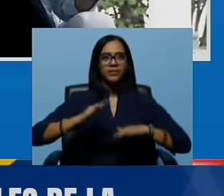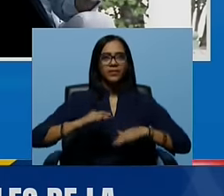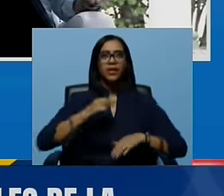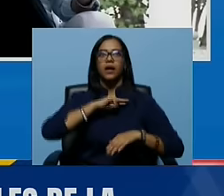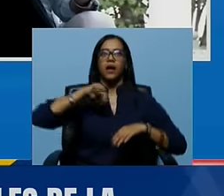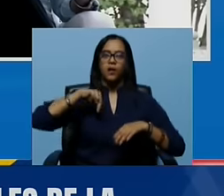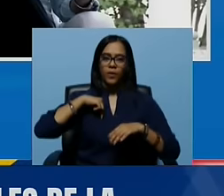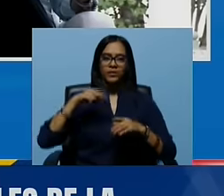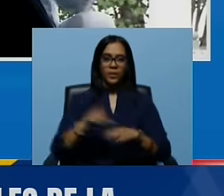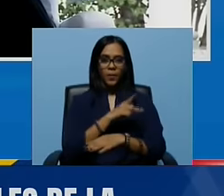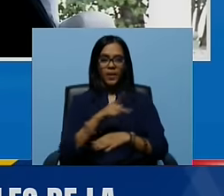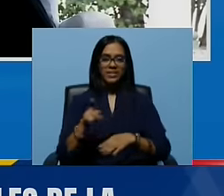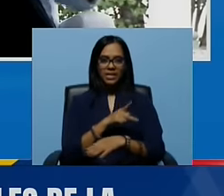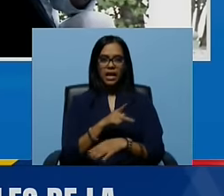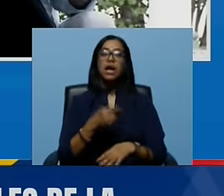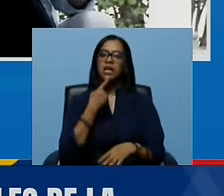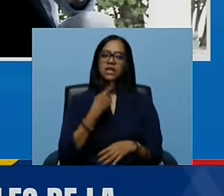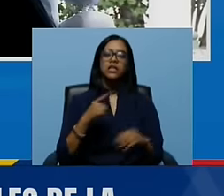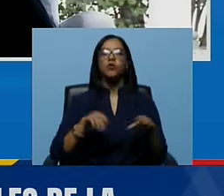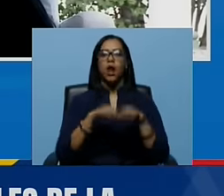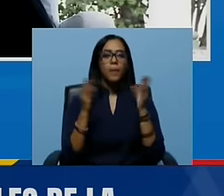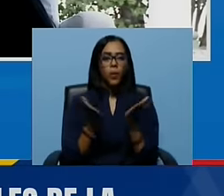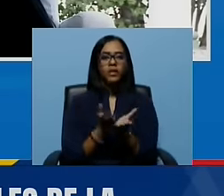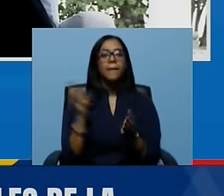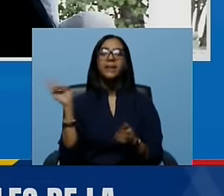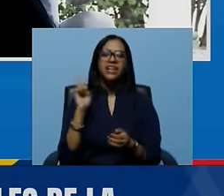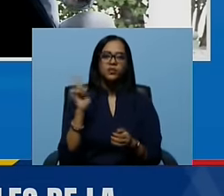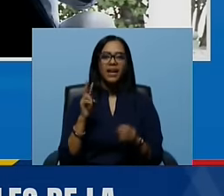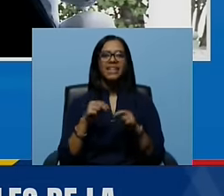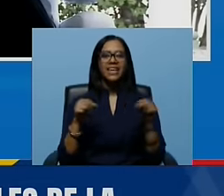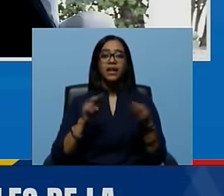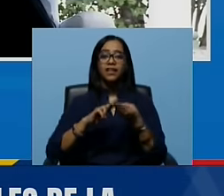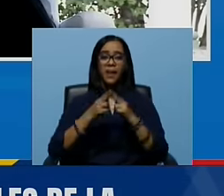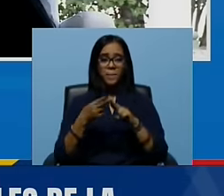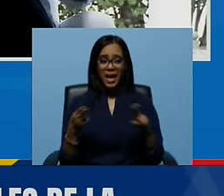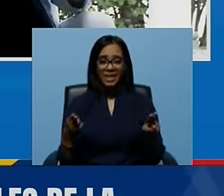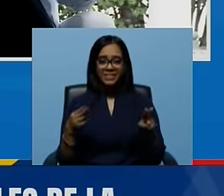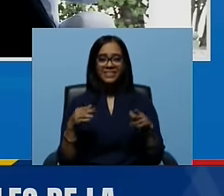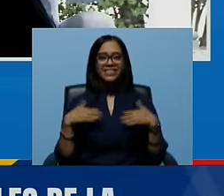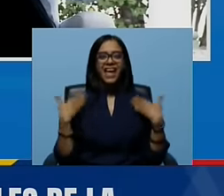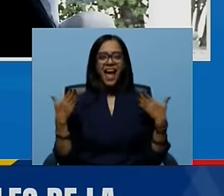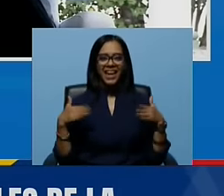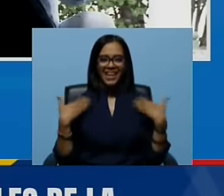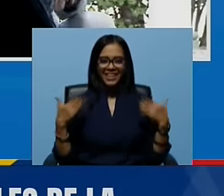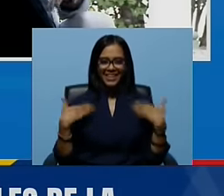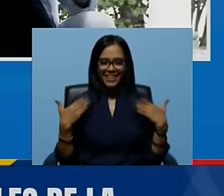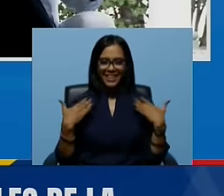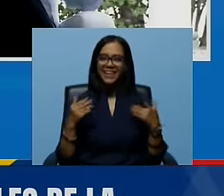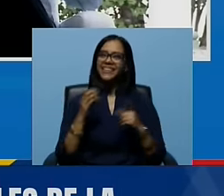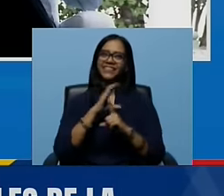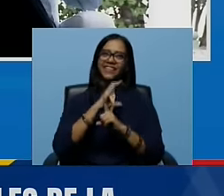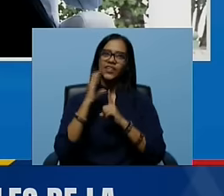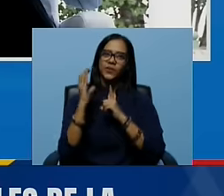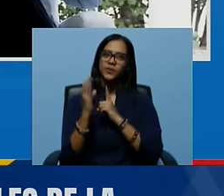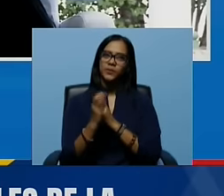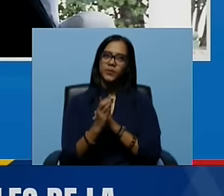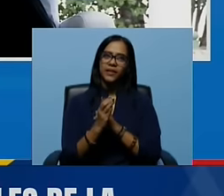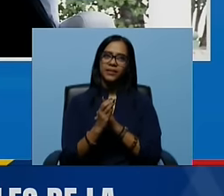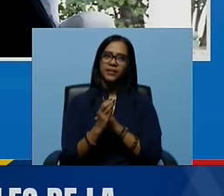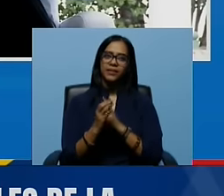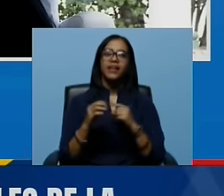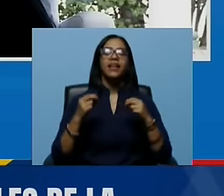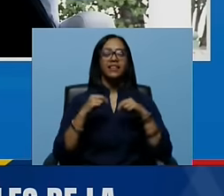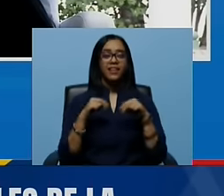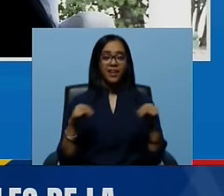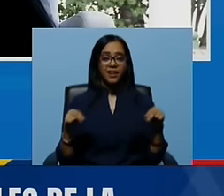con nuestra poesía, y diciéndole al mundo: Venezuela es tierra de paz, de alegría, de cultura, tierra